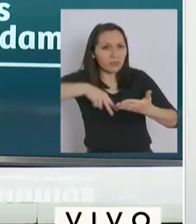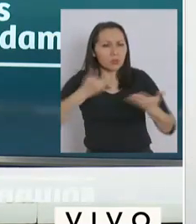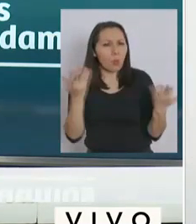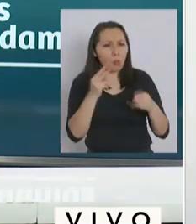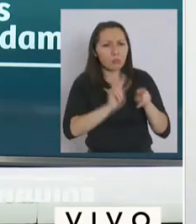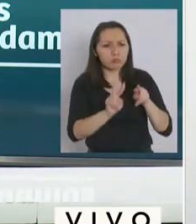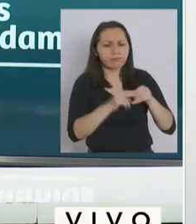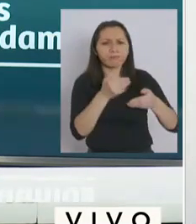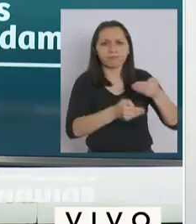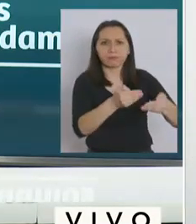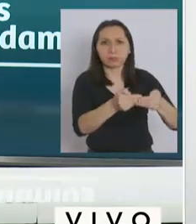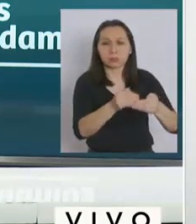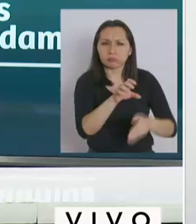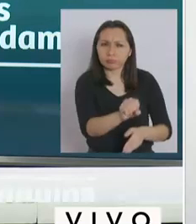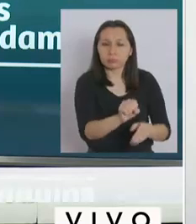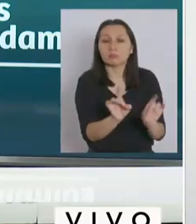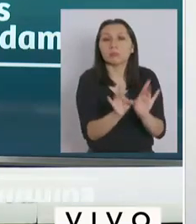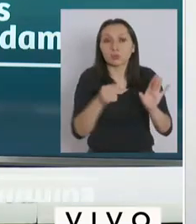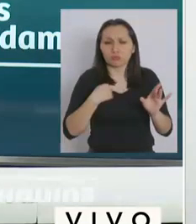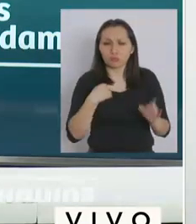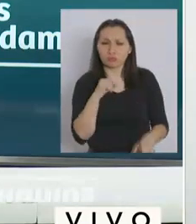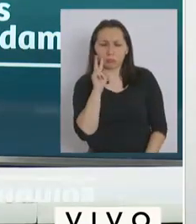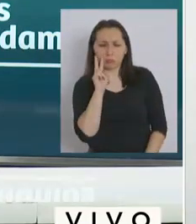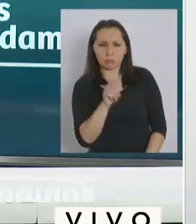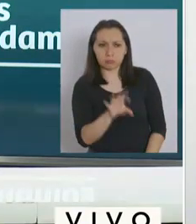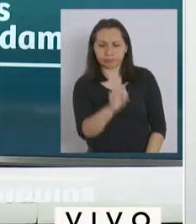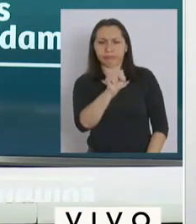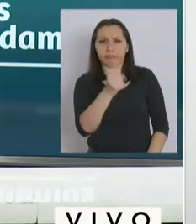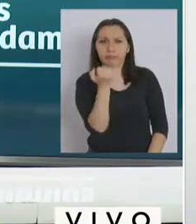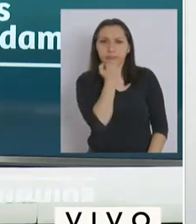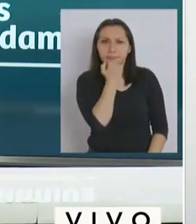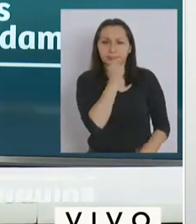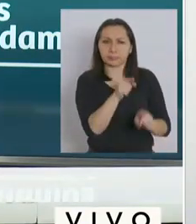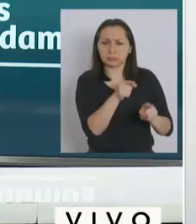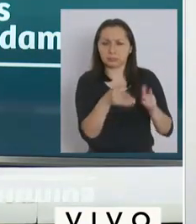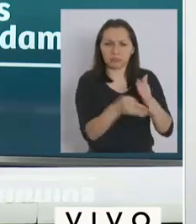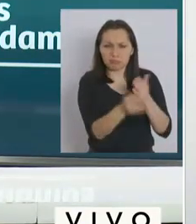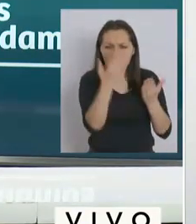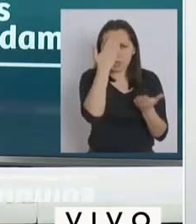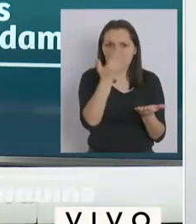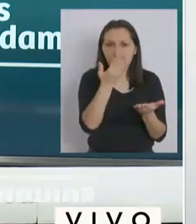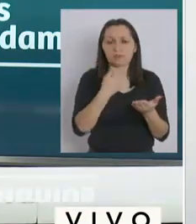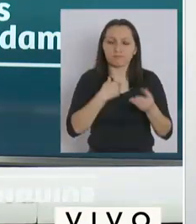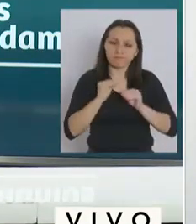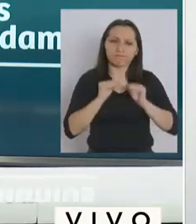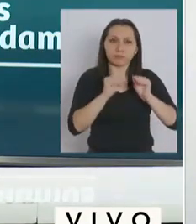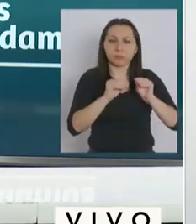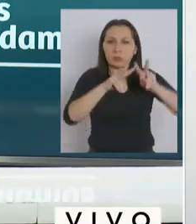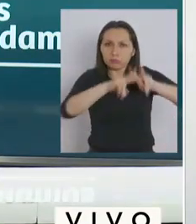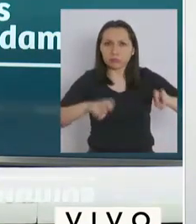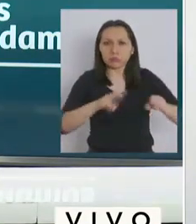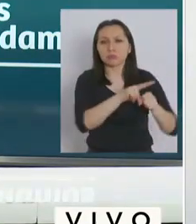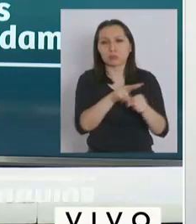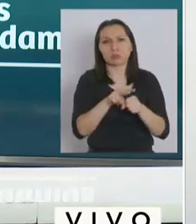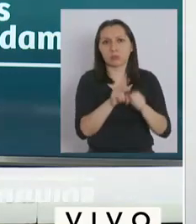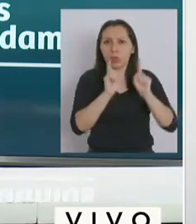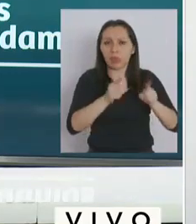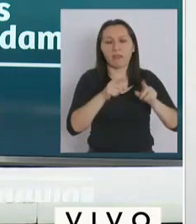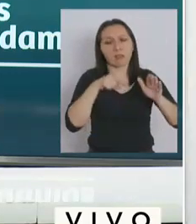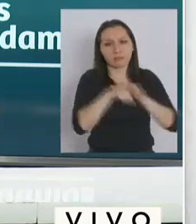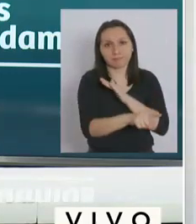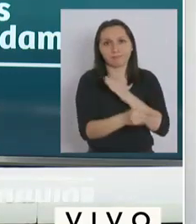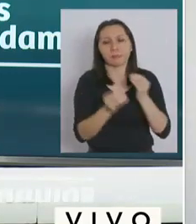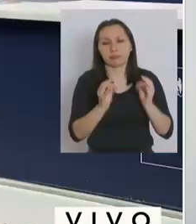procesos y en caso de detectarse cualquier irregularidad, implementaremos los sumarios administrativos